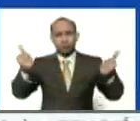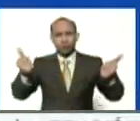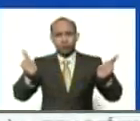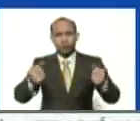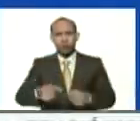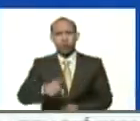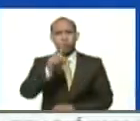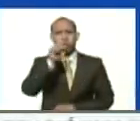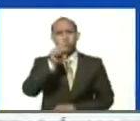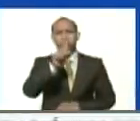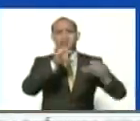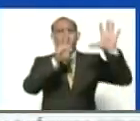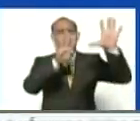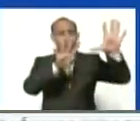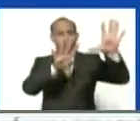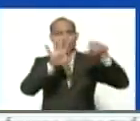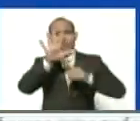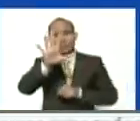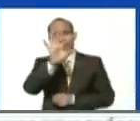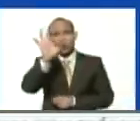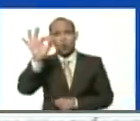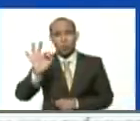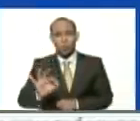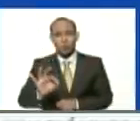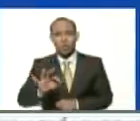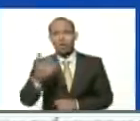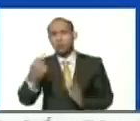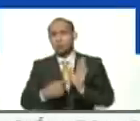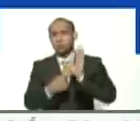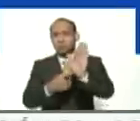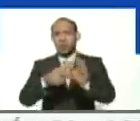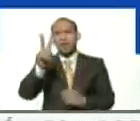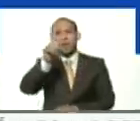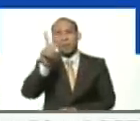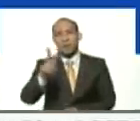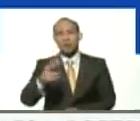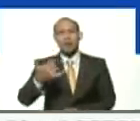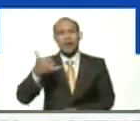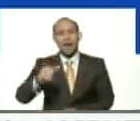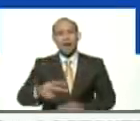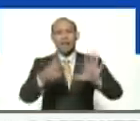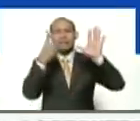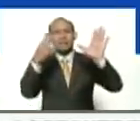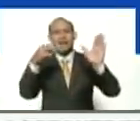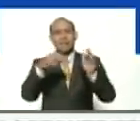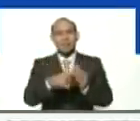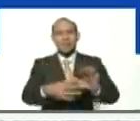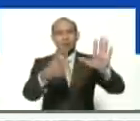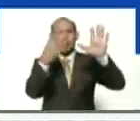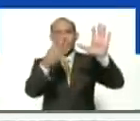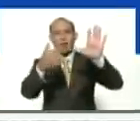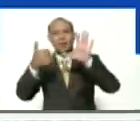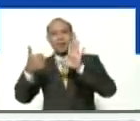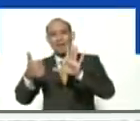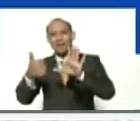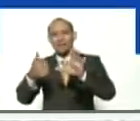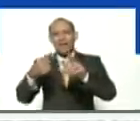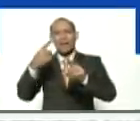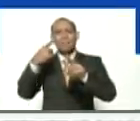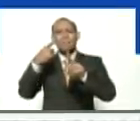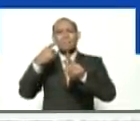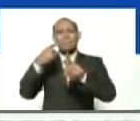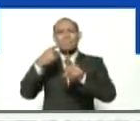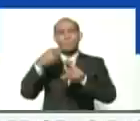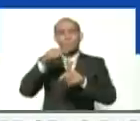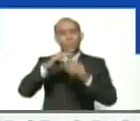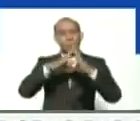95 por ciento eso lleva a que venezuela tenga 7 mil 96 casos activos en todo